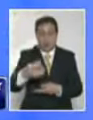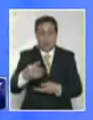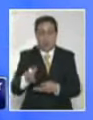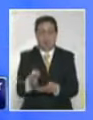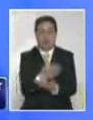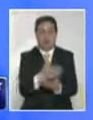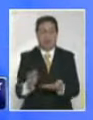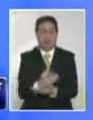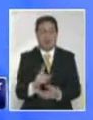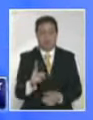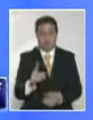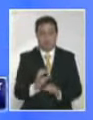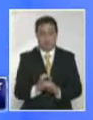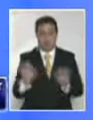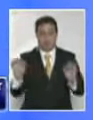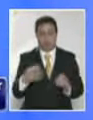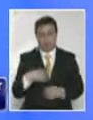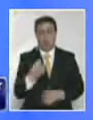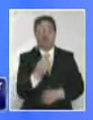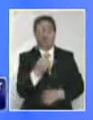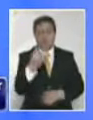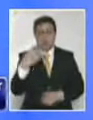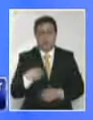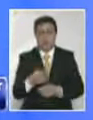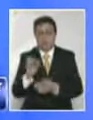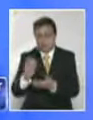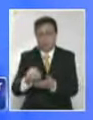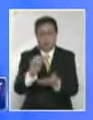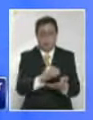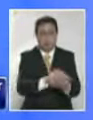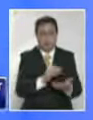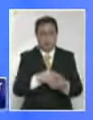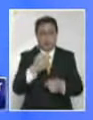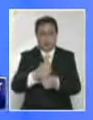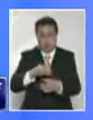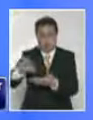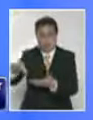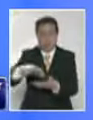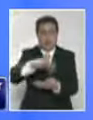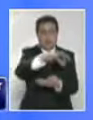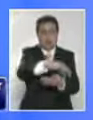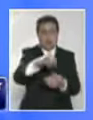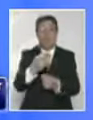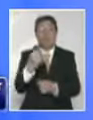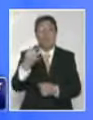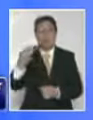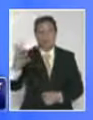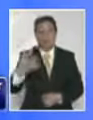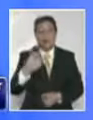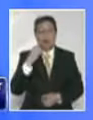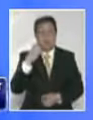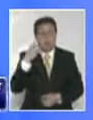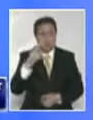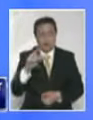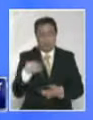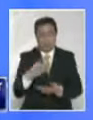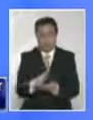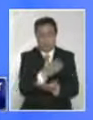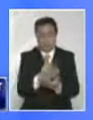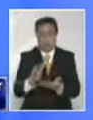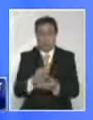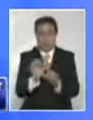No. Yo cubrí, como te digo, yo cubrí varios sectores y gran parte en crónica, y siempre cubríamos los sectores, teníamos una